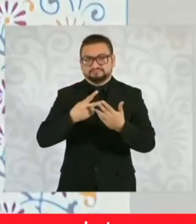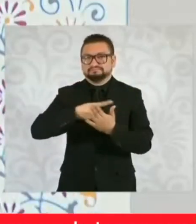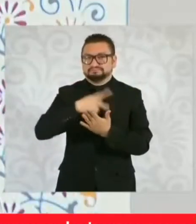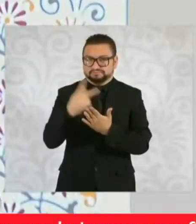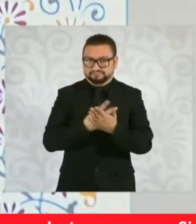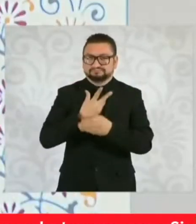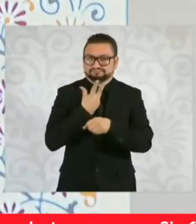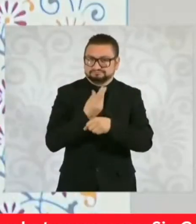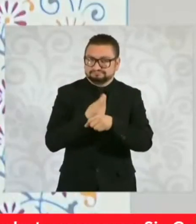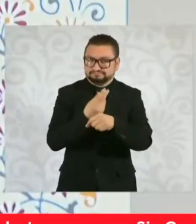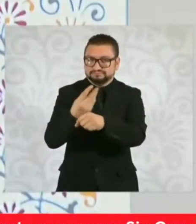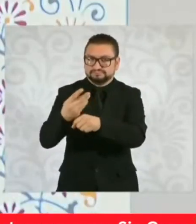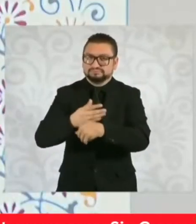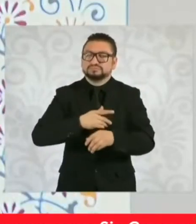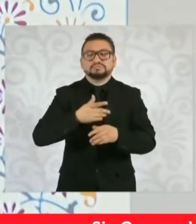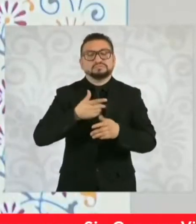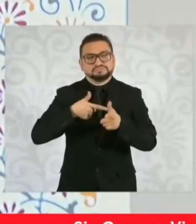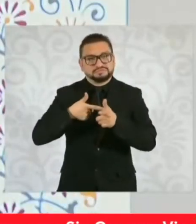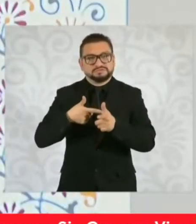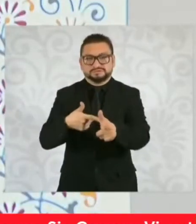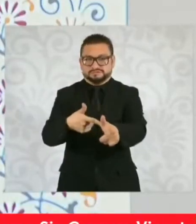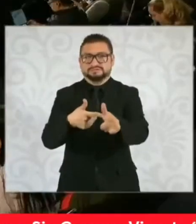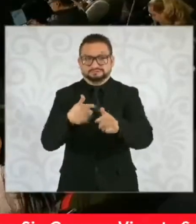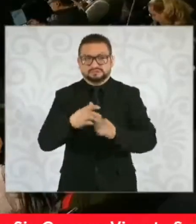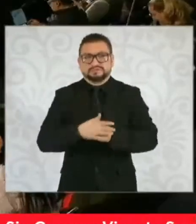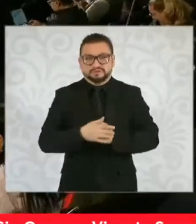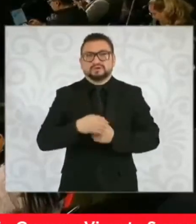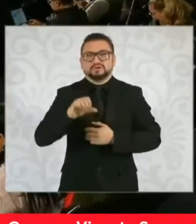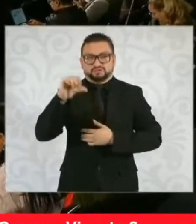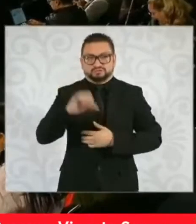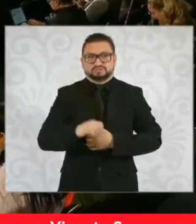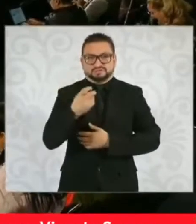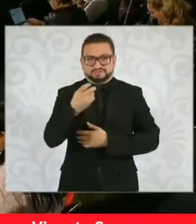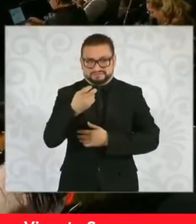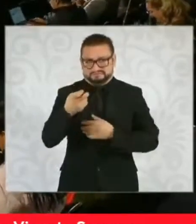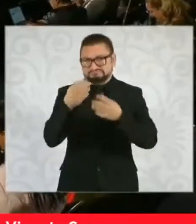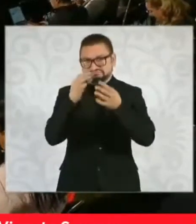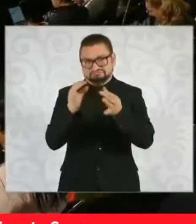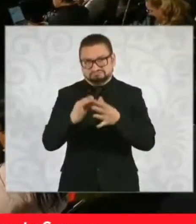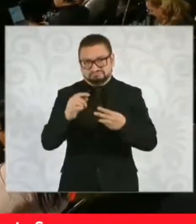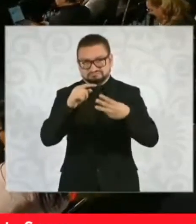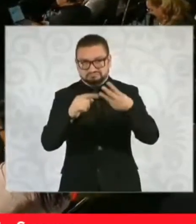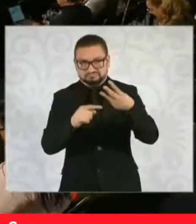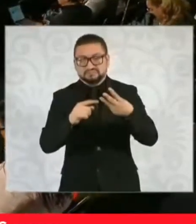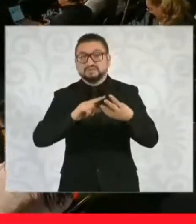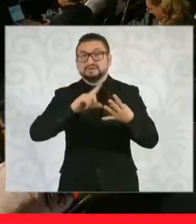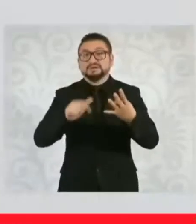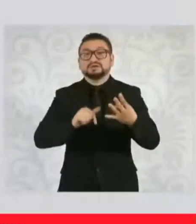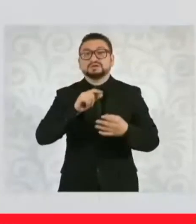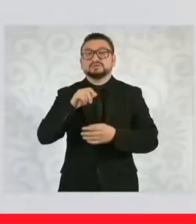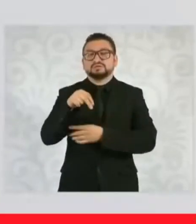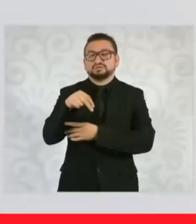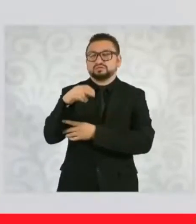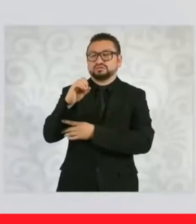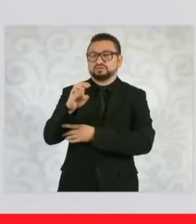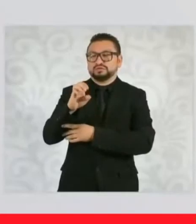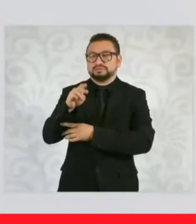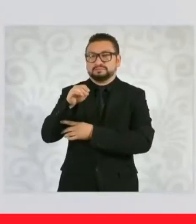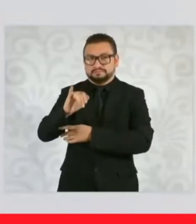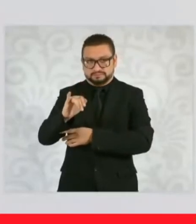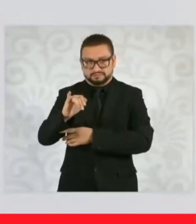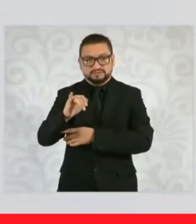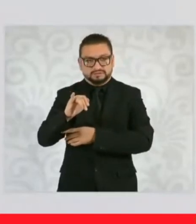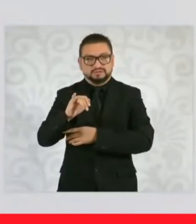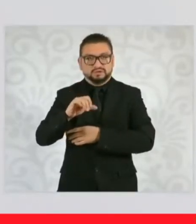a mantener. Entonces, va a terminar el día de hoy con eso. Y después, Noemí, que